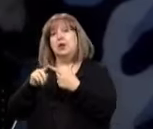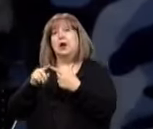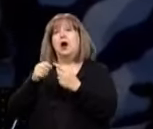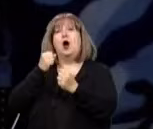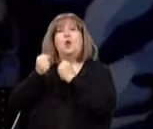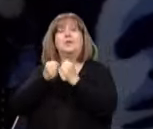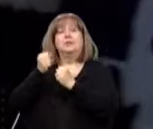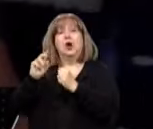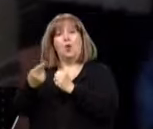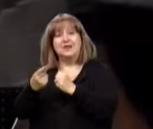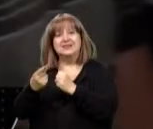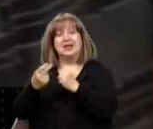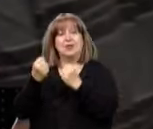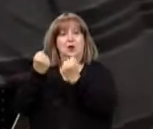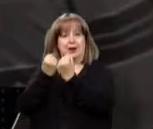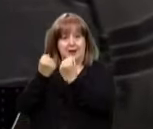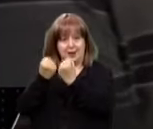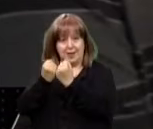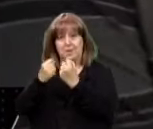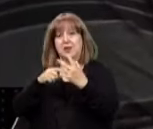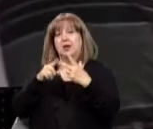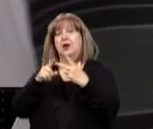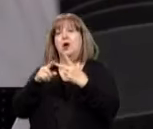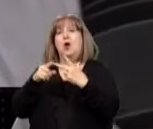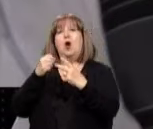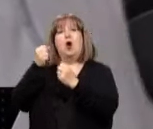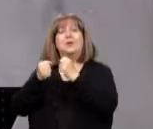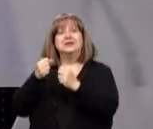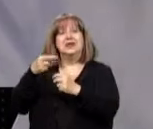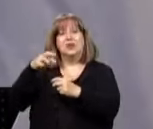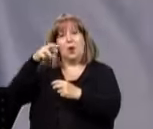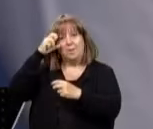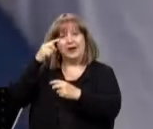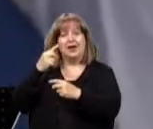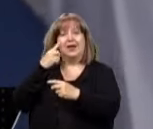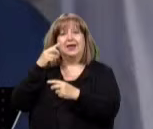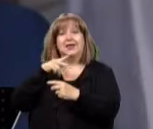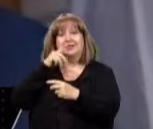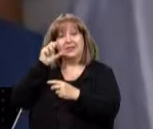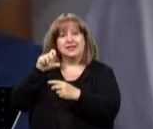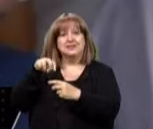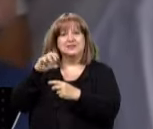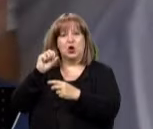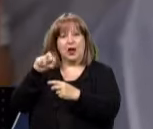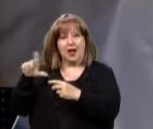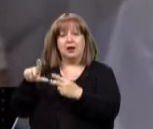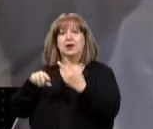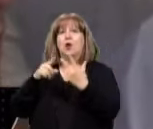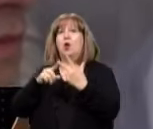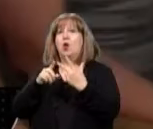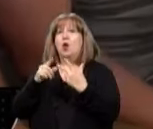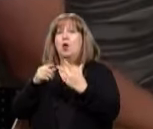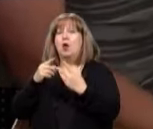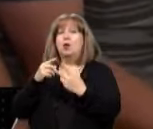riña, el homicidio preterintencional, que también es una de las posibilidades, o el homicidio simple con dolo eventual, que sería